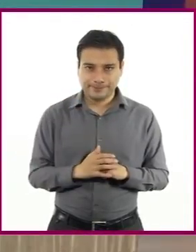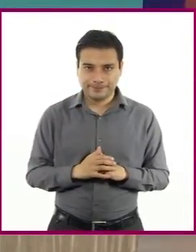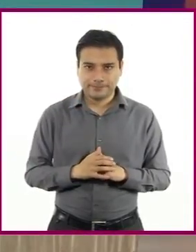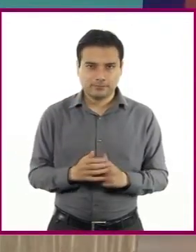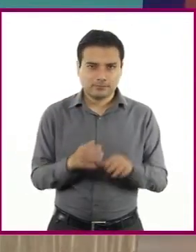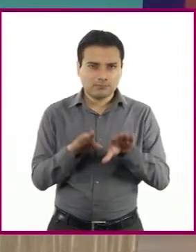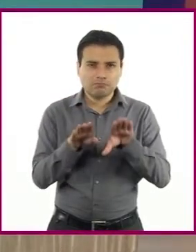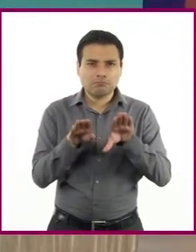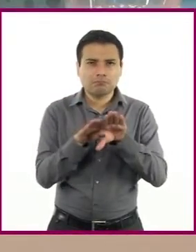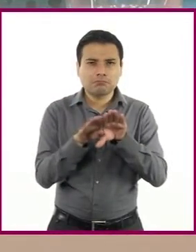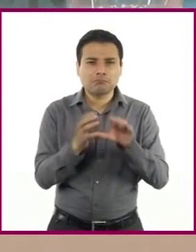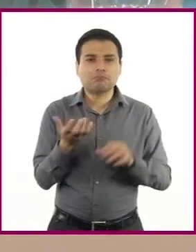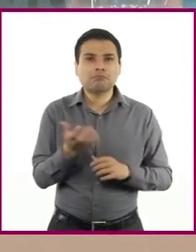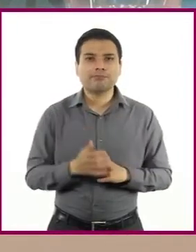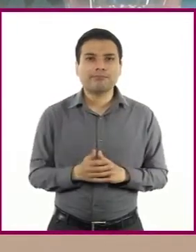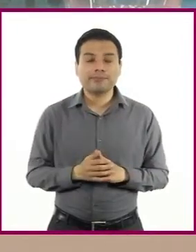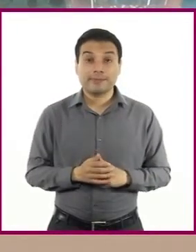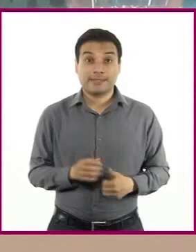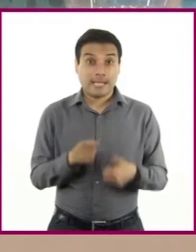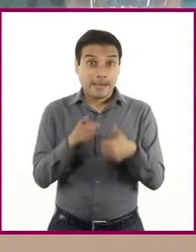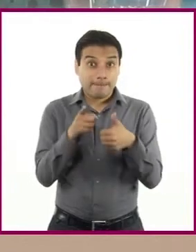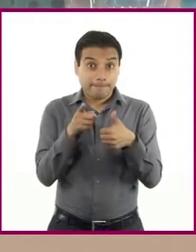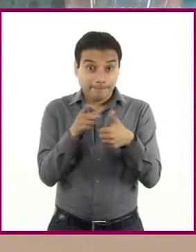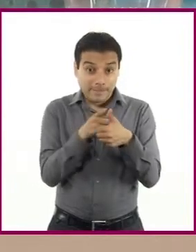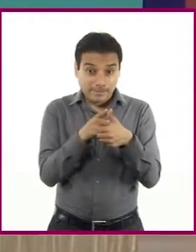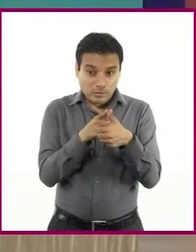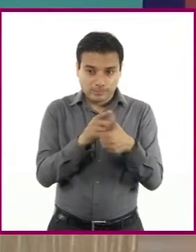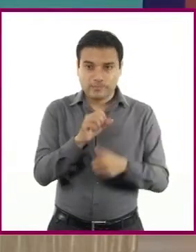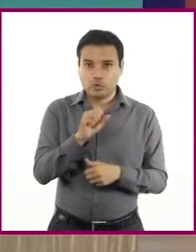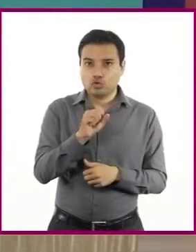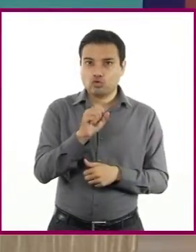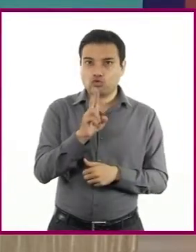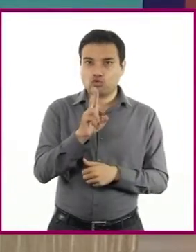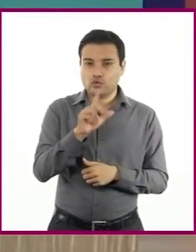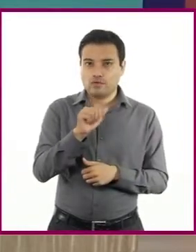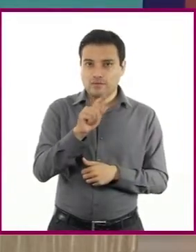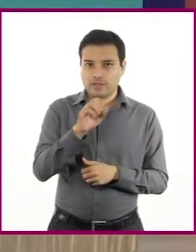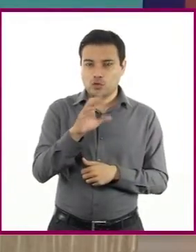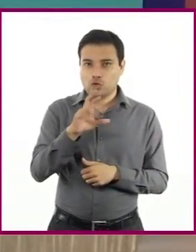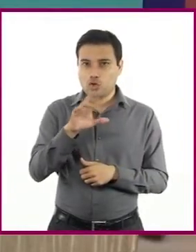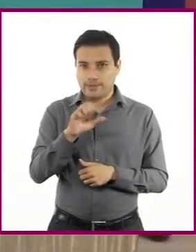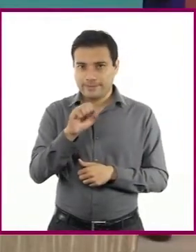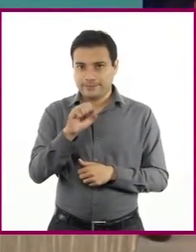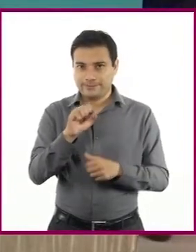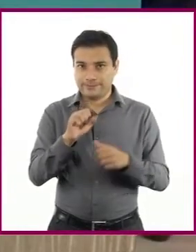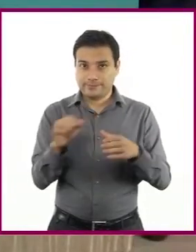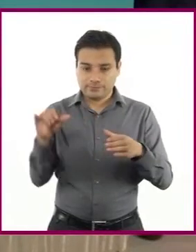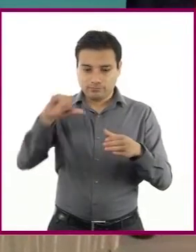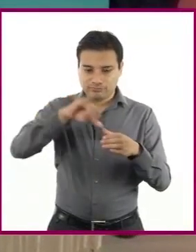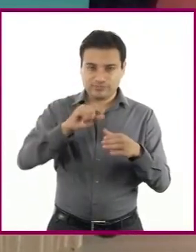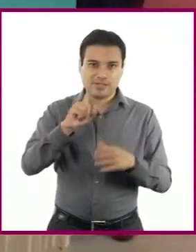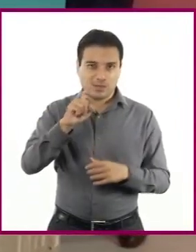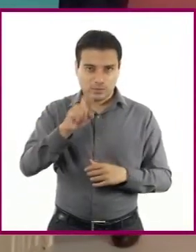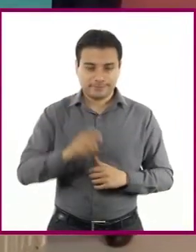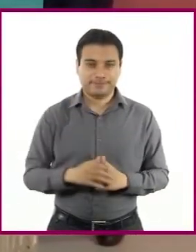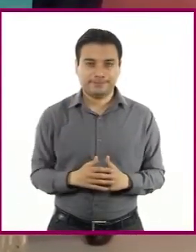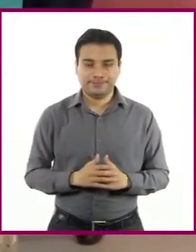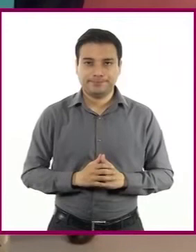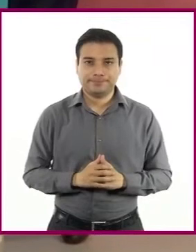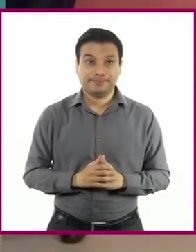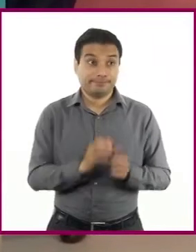¿Cómo lo haremos? Primero vamos a disolver el sulfato de cobre en agua. Adelante, maestro, si nos ayuda con esta parte.